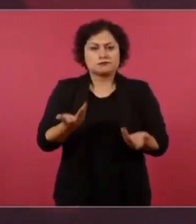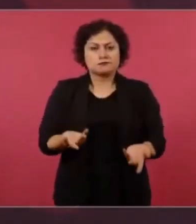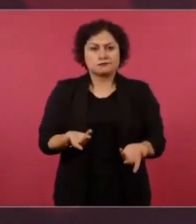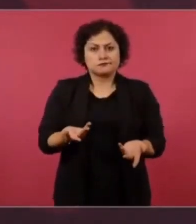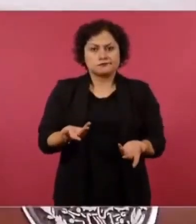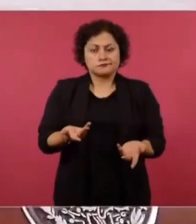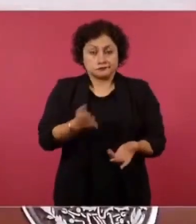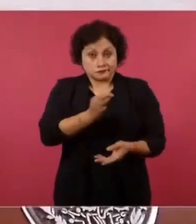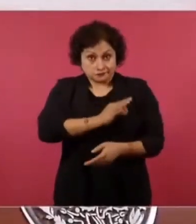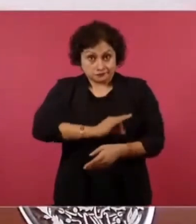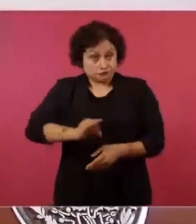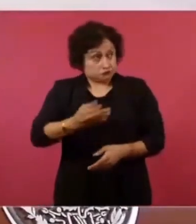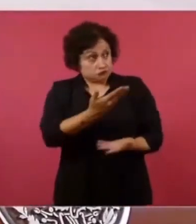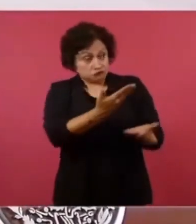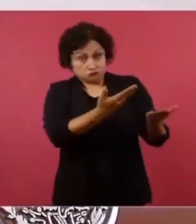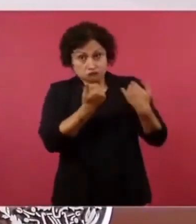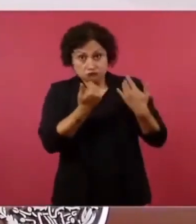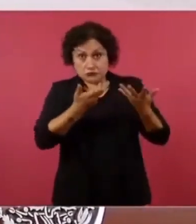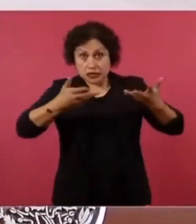pero